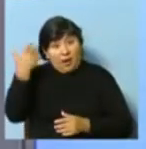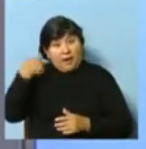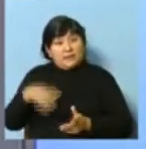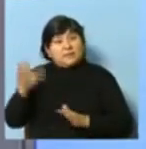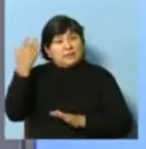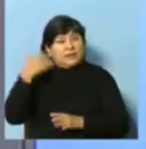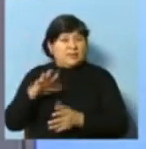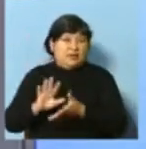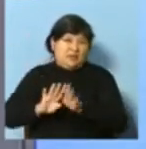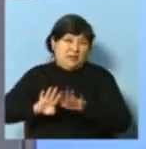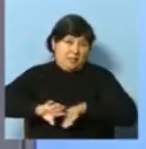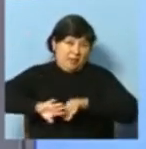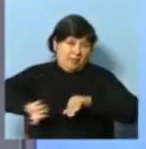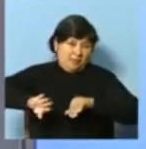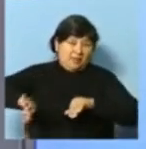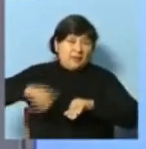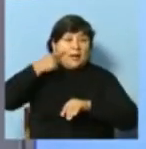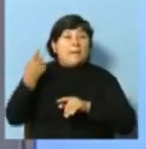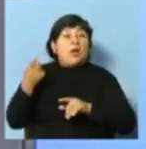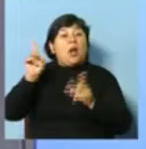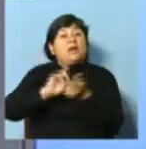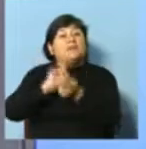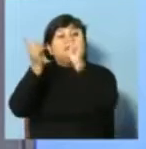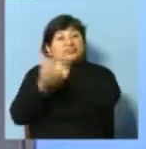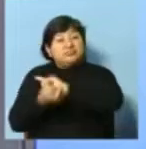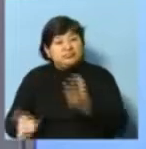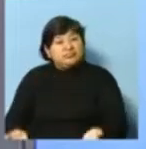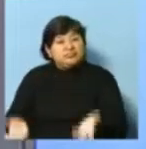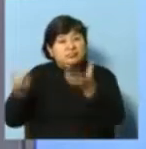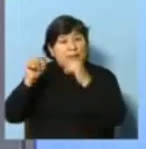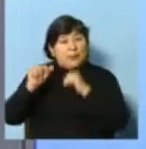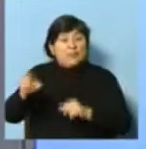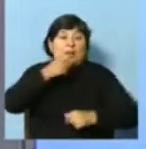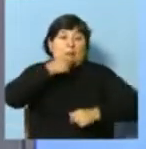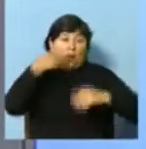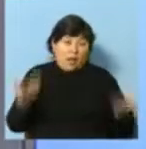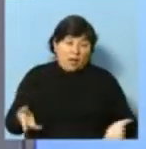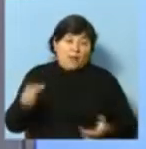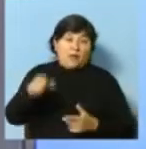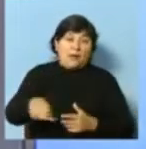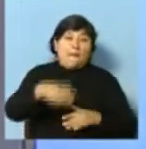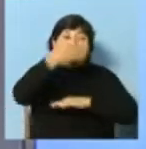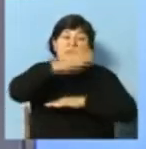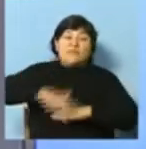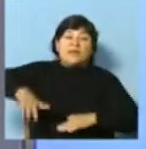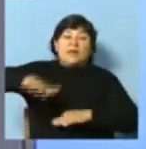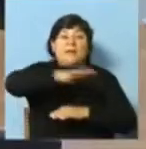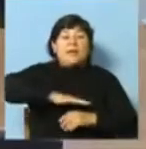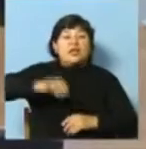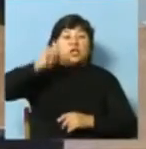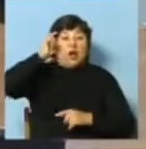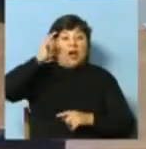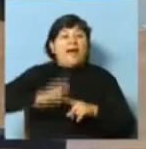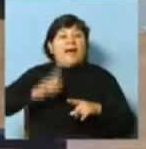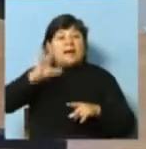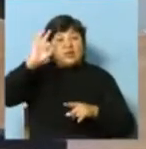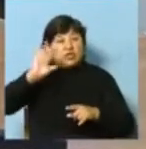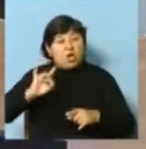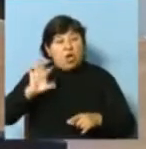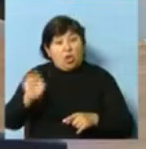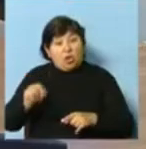obras de infraestructura para dar un ejemplo partiendo desde el barrio el éxodo que hubo problemas hábitat